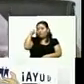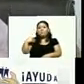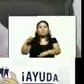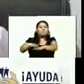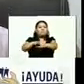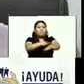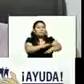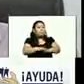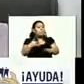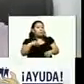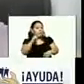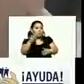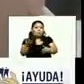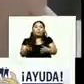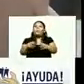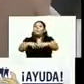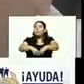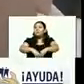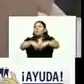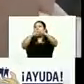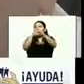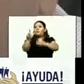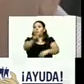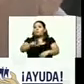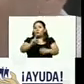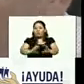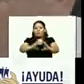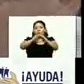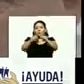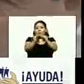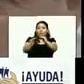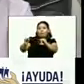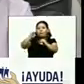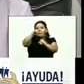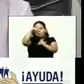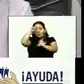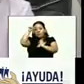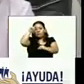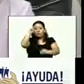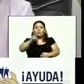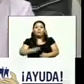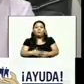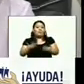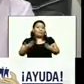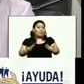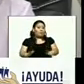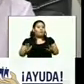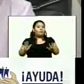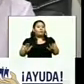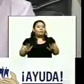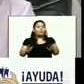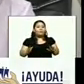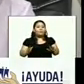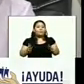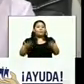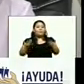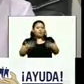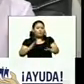anunció que se reactivará a partir del día lunes el Consejo Superior del Trabajo. Ya tenemos la